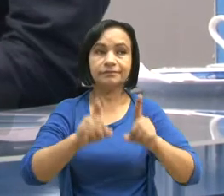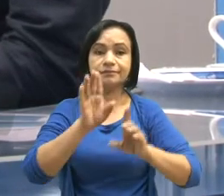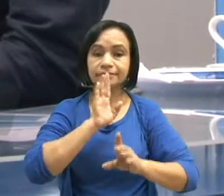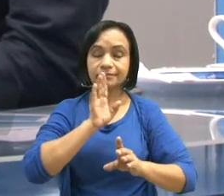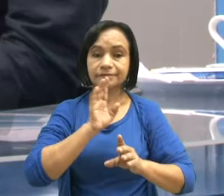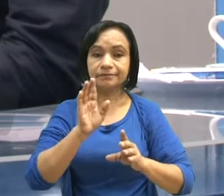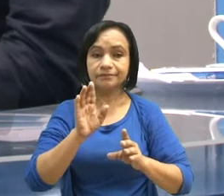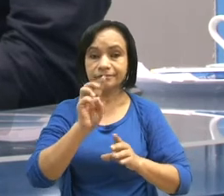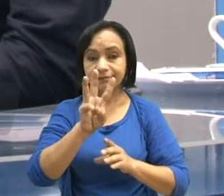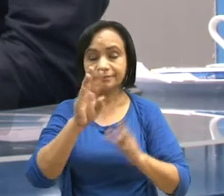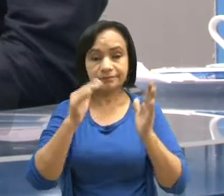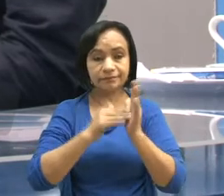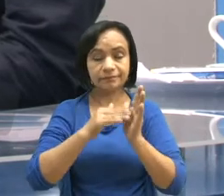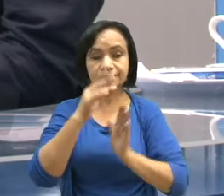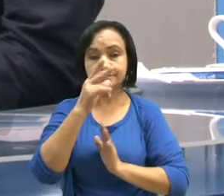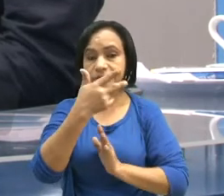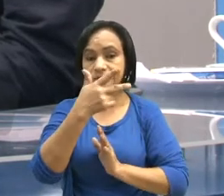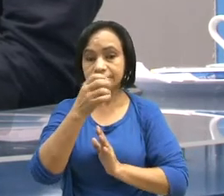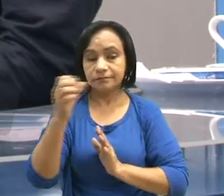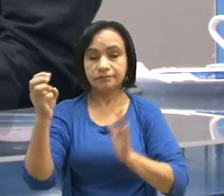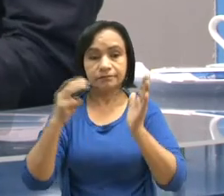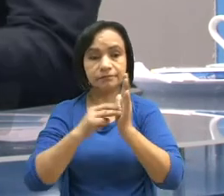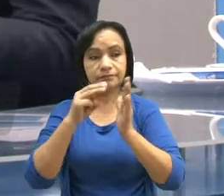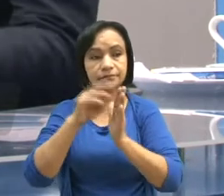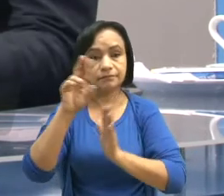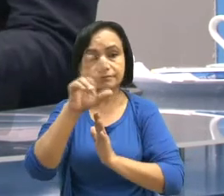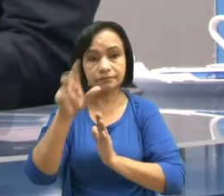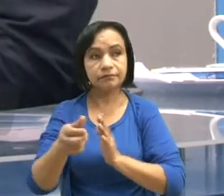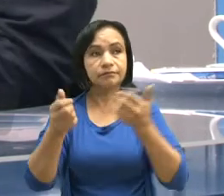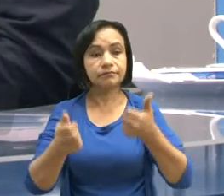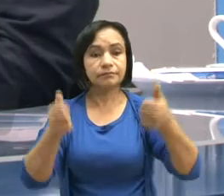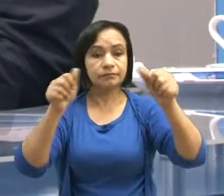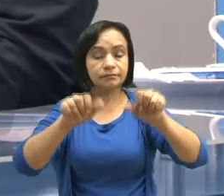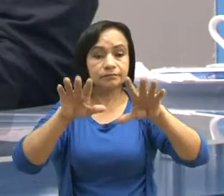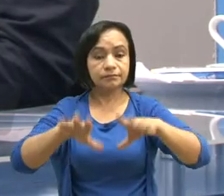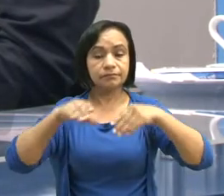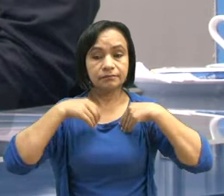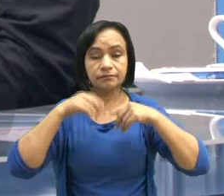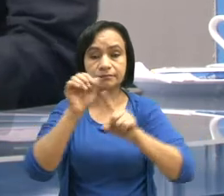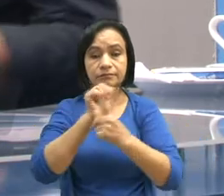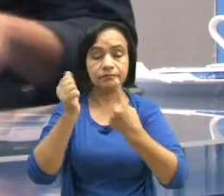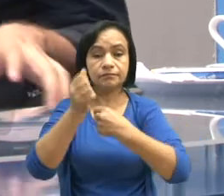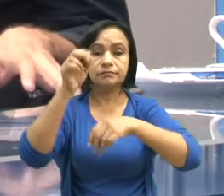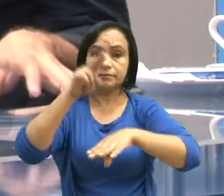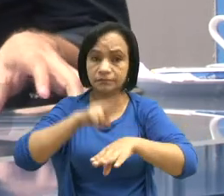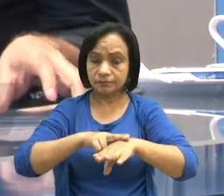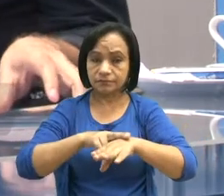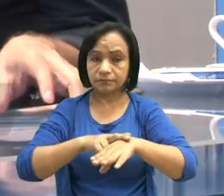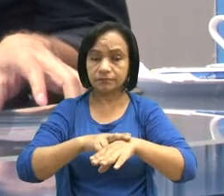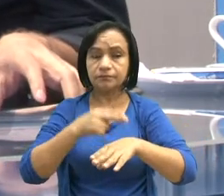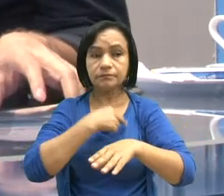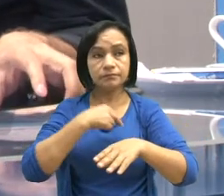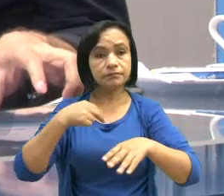de un monto de unos 3.800 millones de córdobas que han sido aprobados ya por la Asamblea Nacional y que están